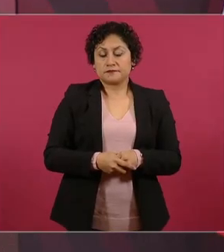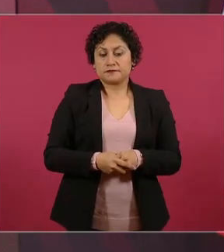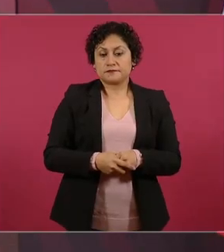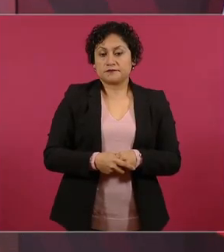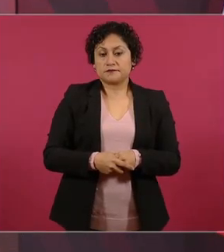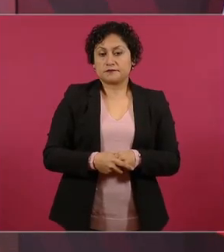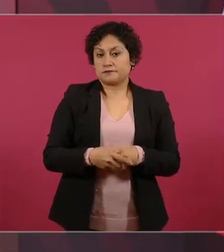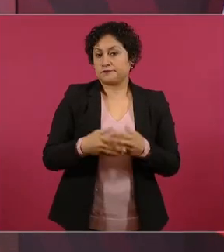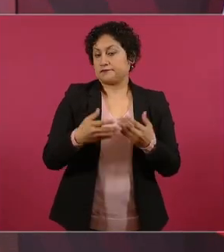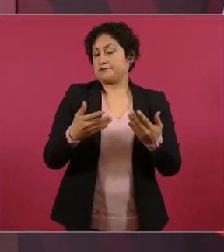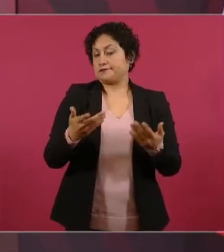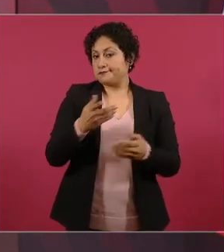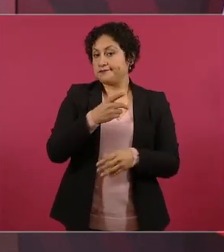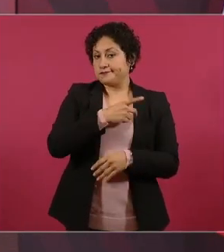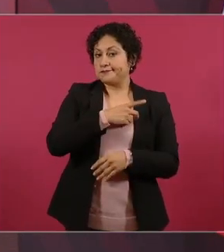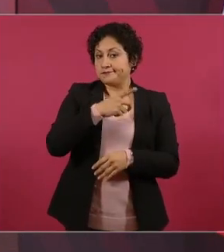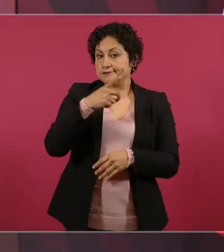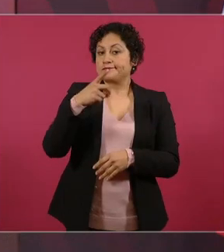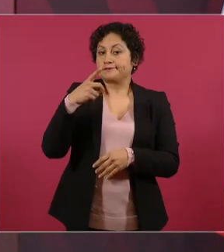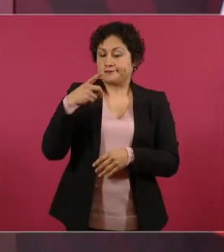hay que seguirles dando más